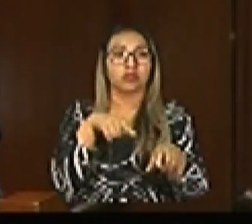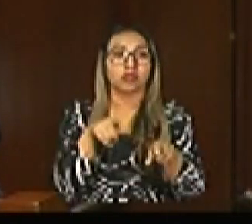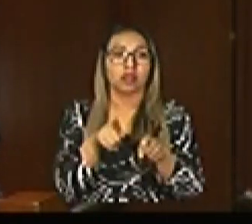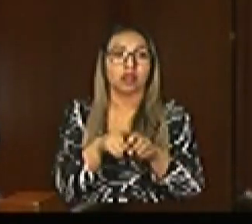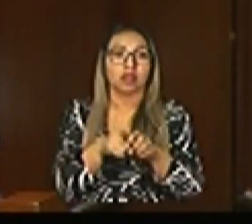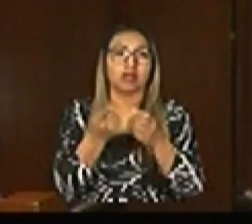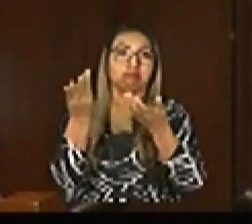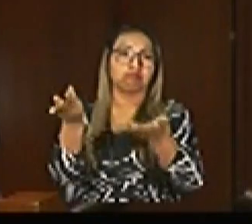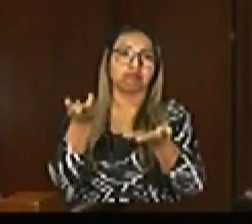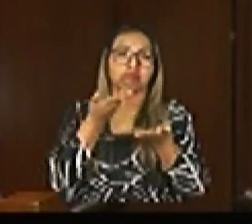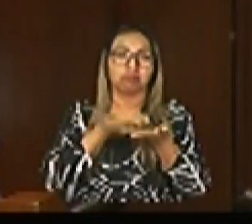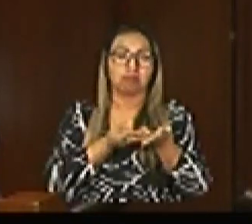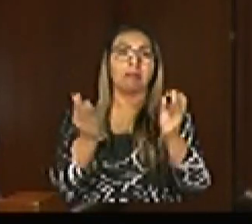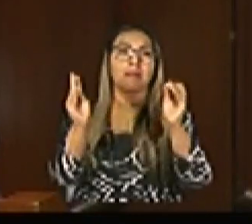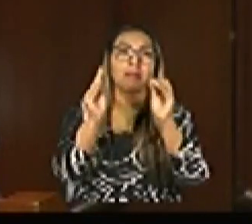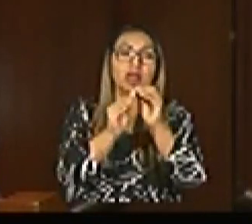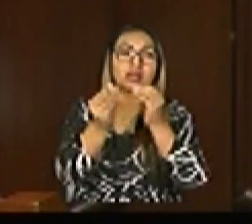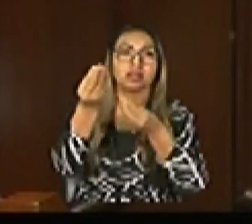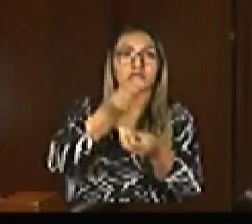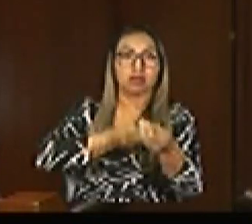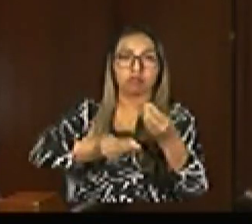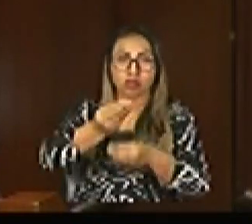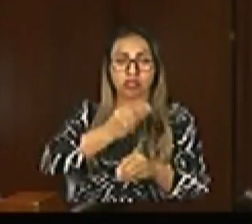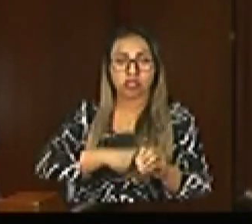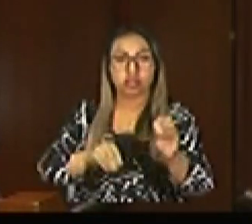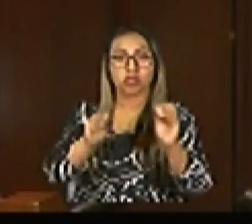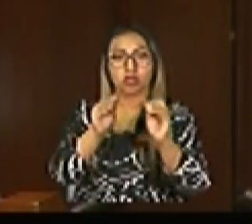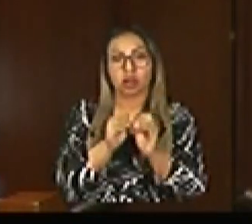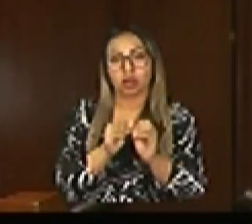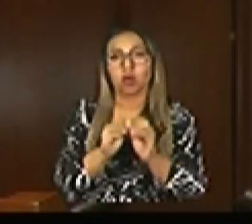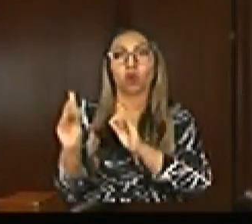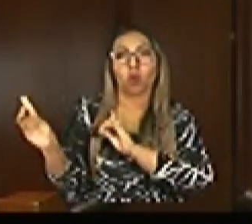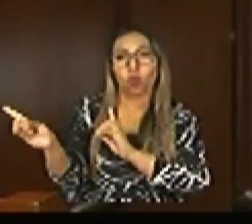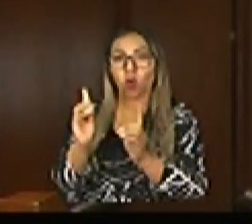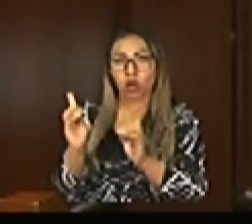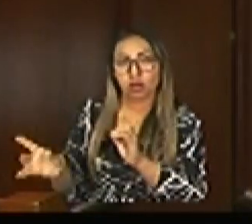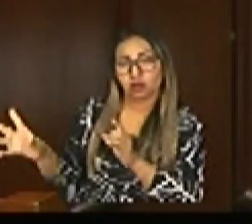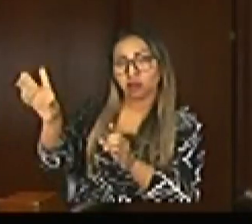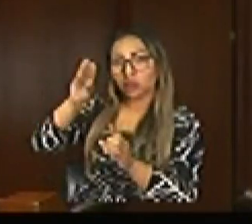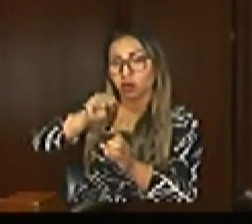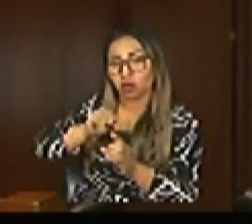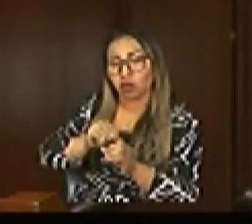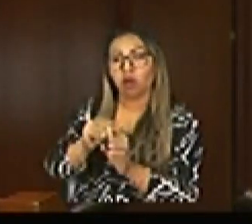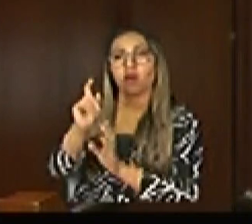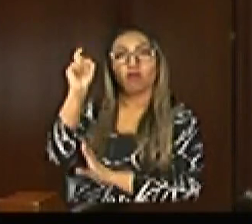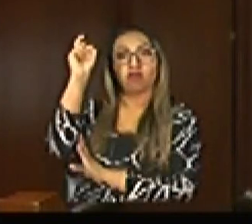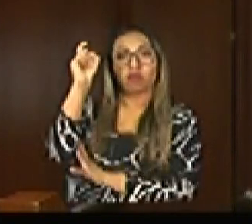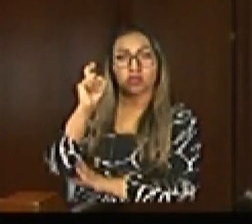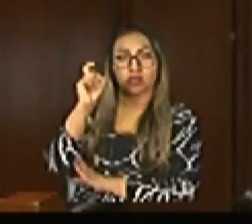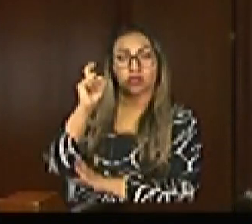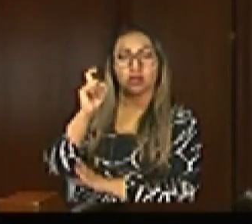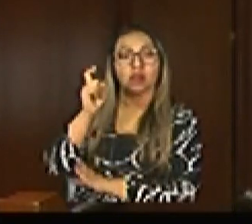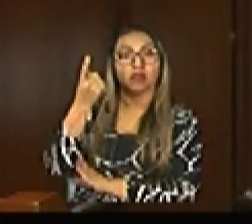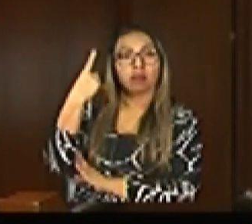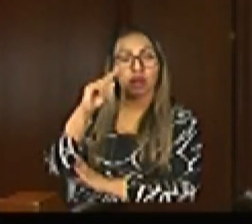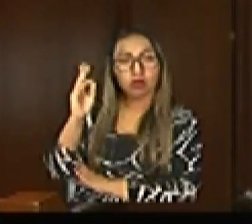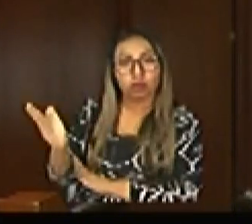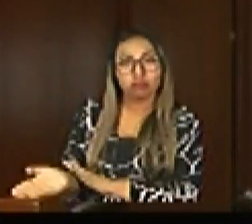atraer más inversión y actividad económica con el objetivo de generar espacio fiscal para